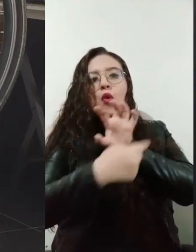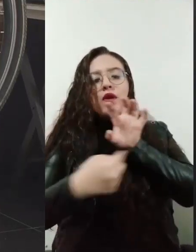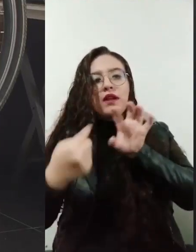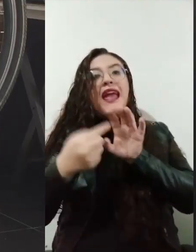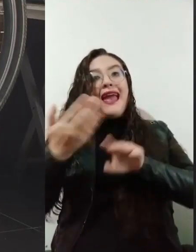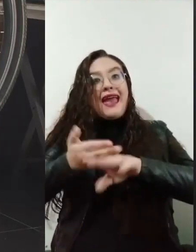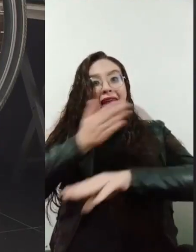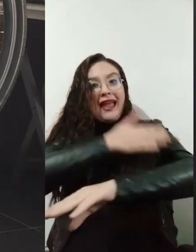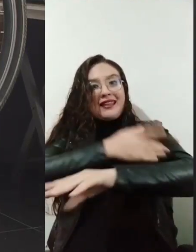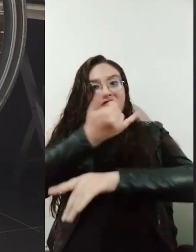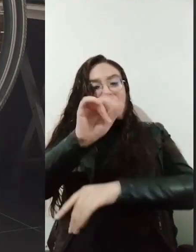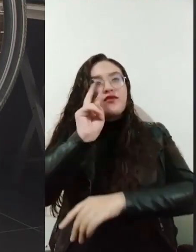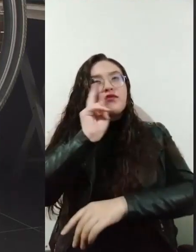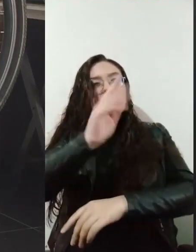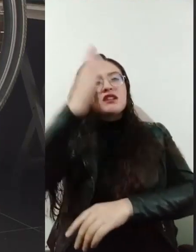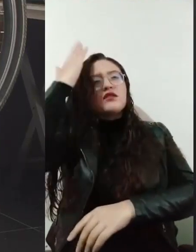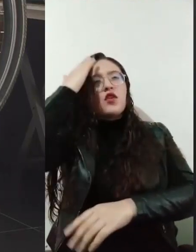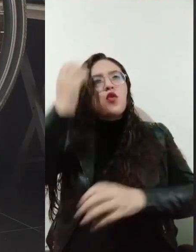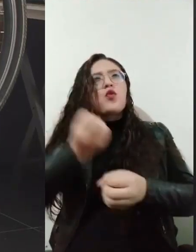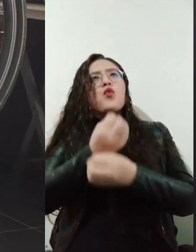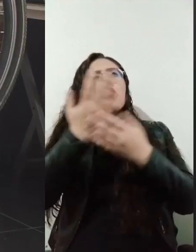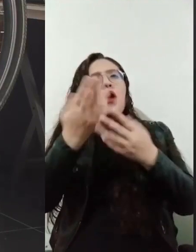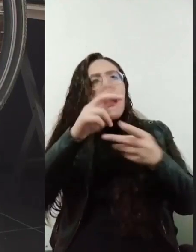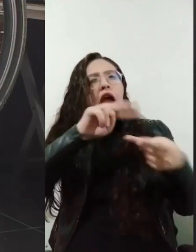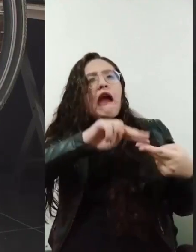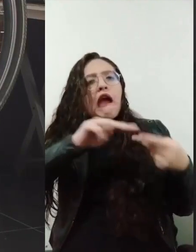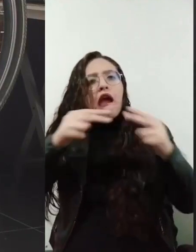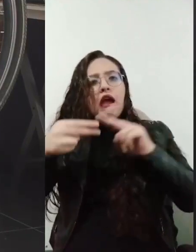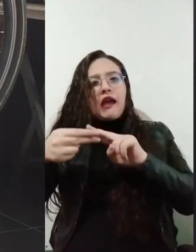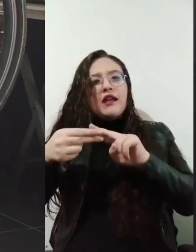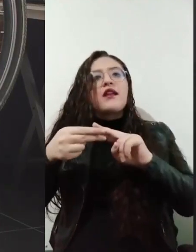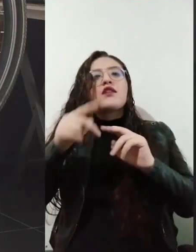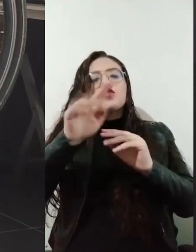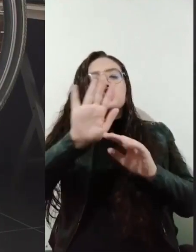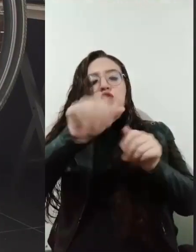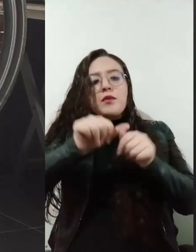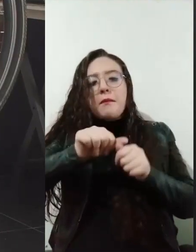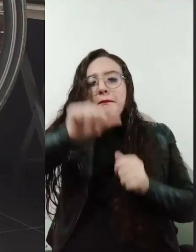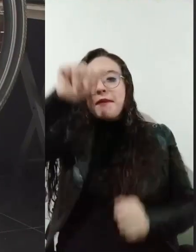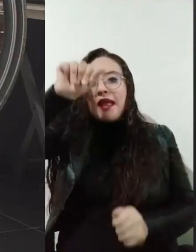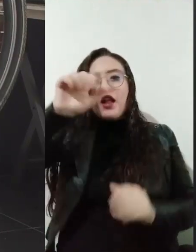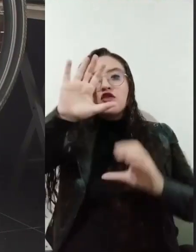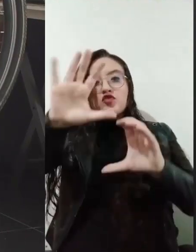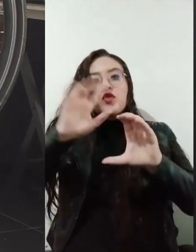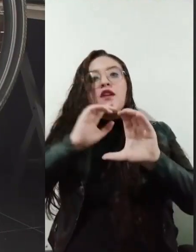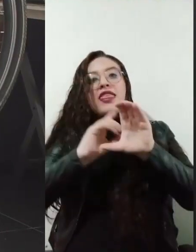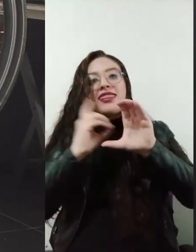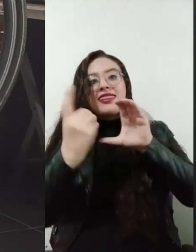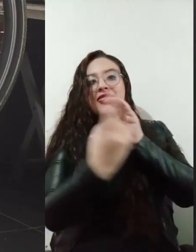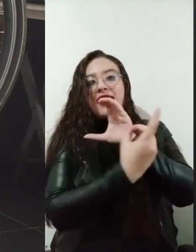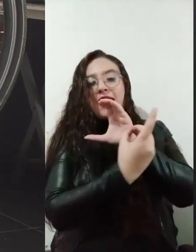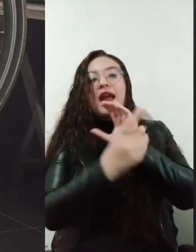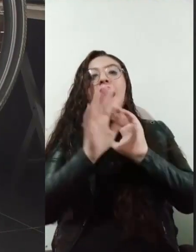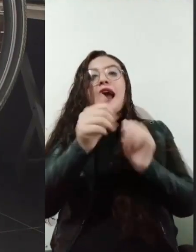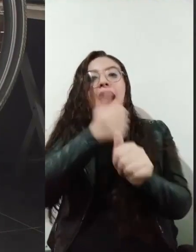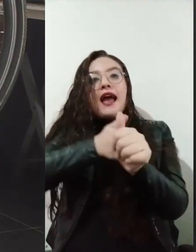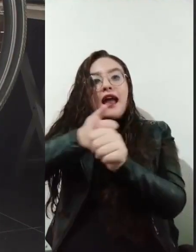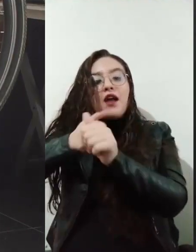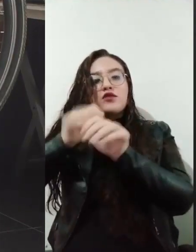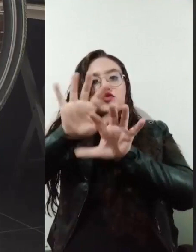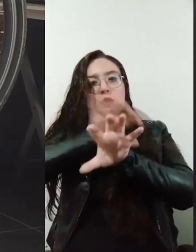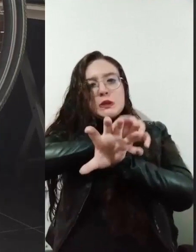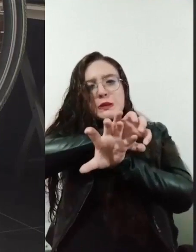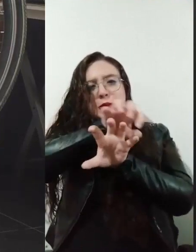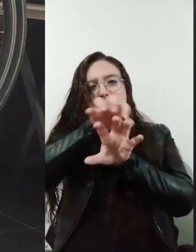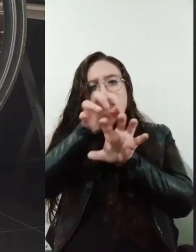de dientes de los piñones. En el video anterior vimos cómo calcular esas relaciones a partir de la medición del